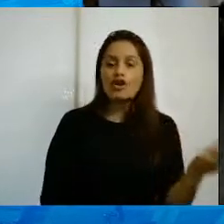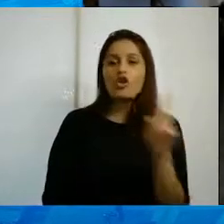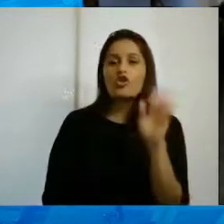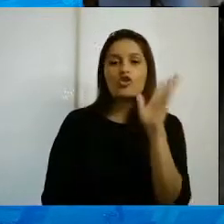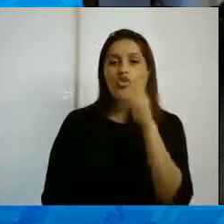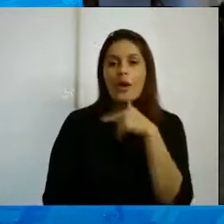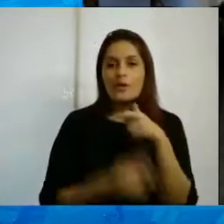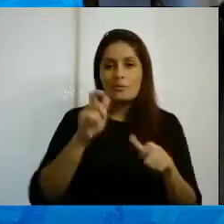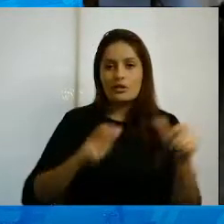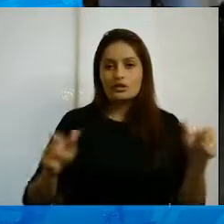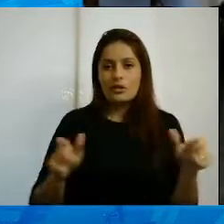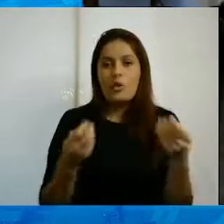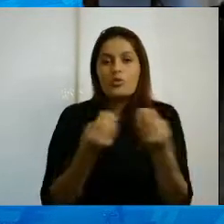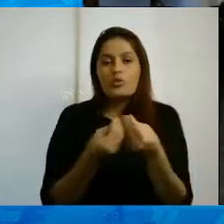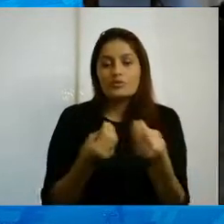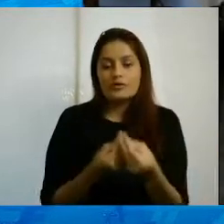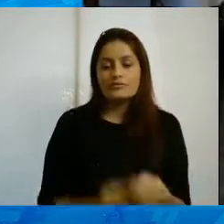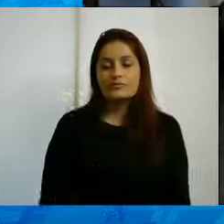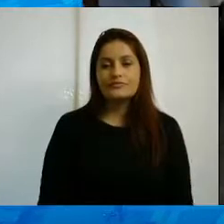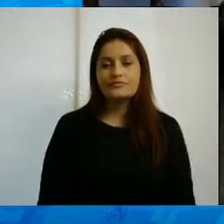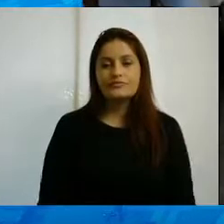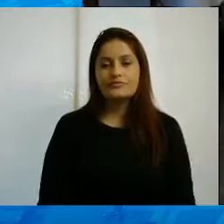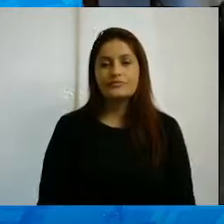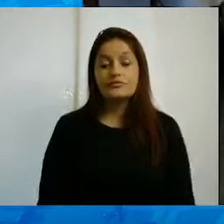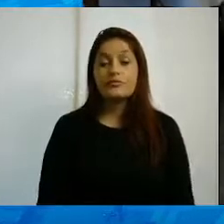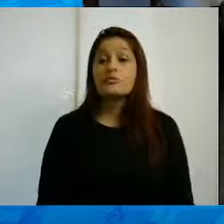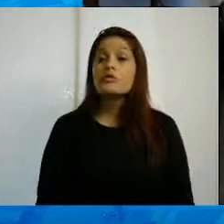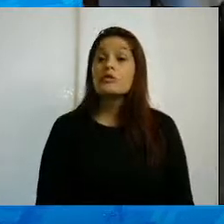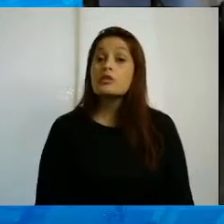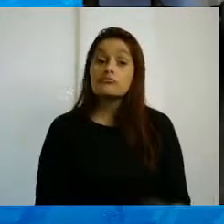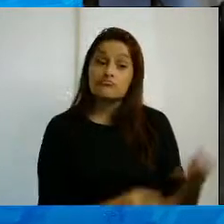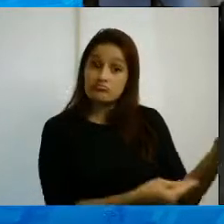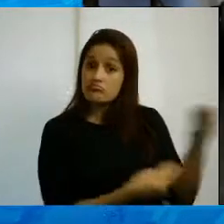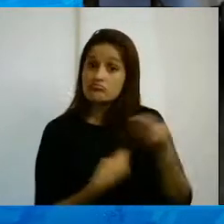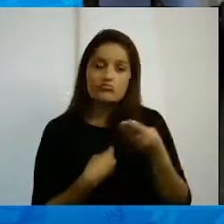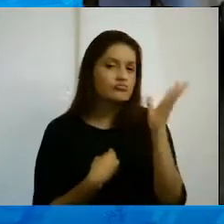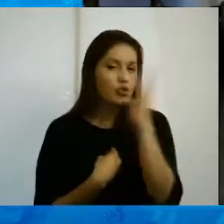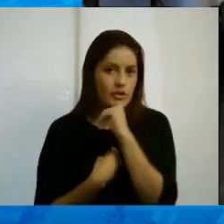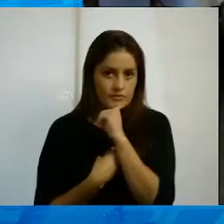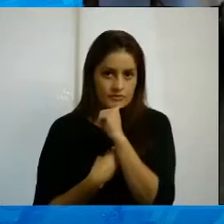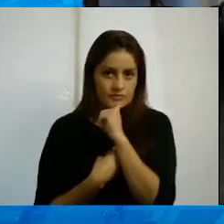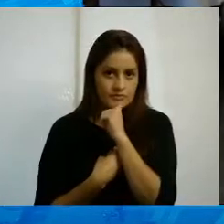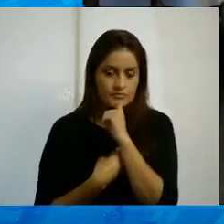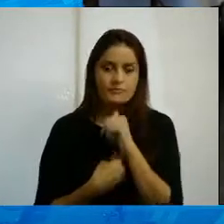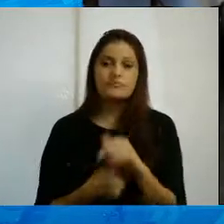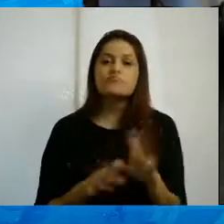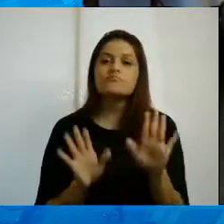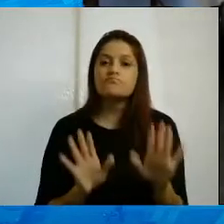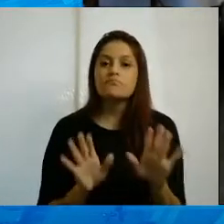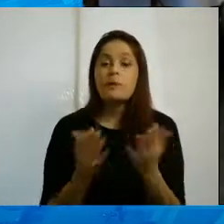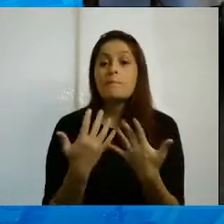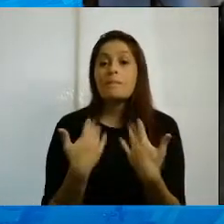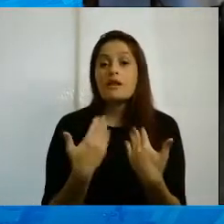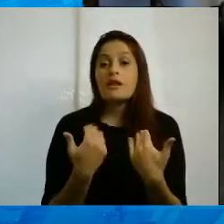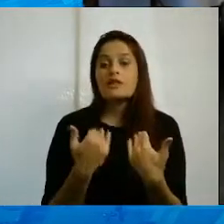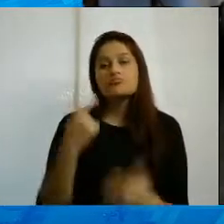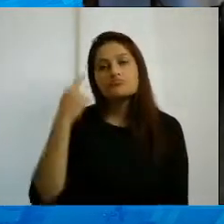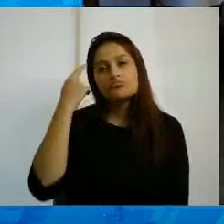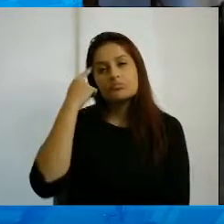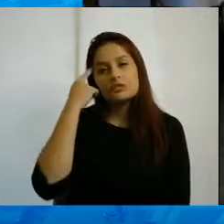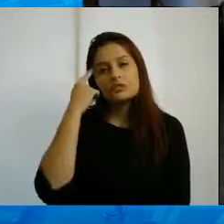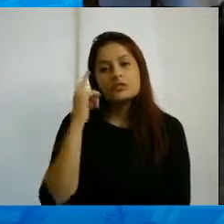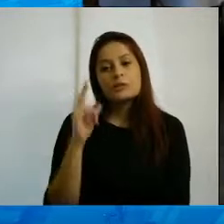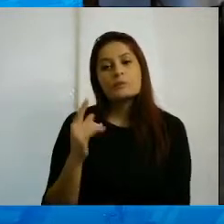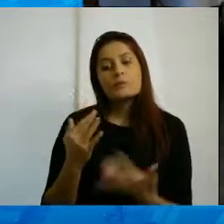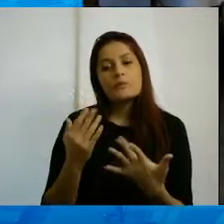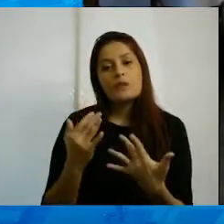alta afluencia. Esta propuesta todavía no ha llegado, pero quedamos en un plazo prudente de que